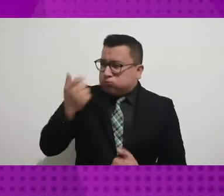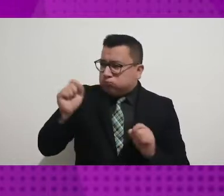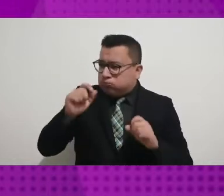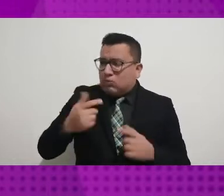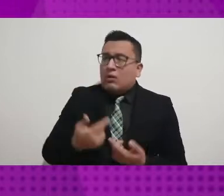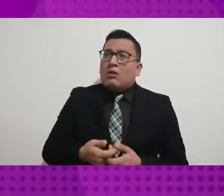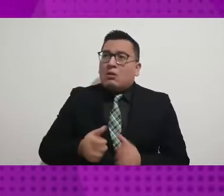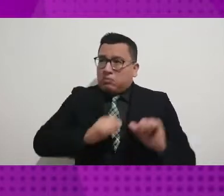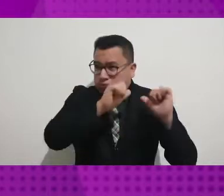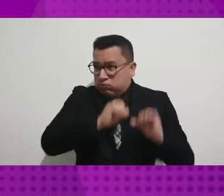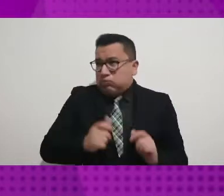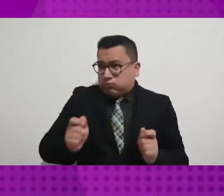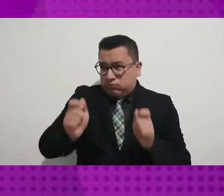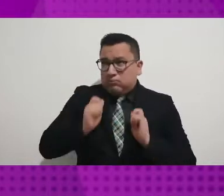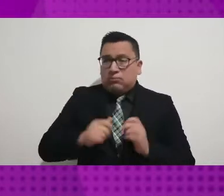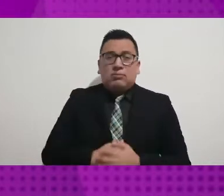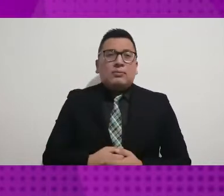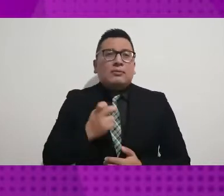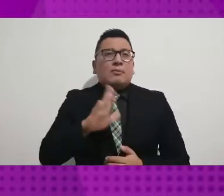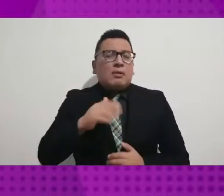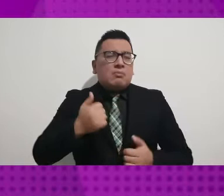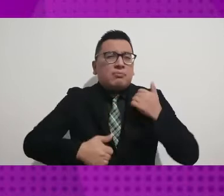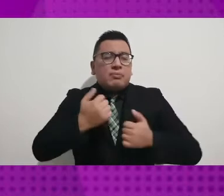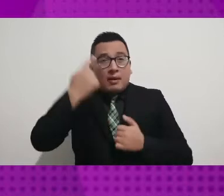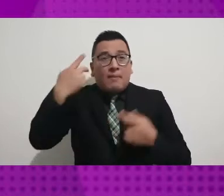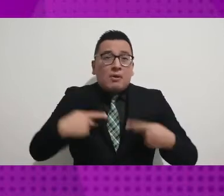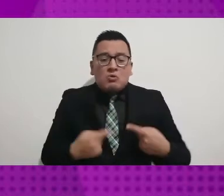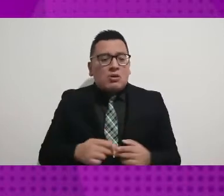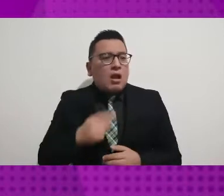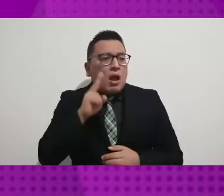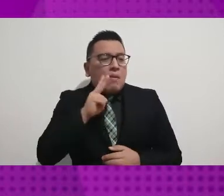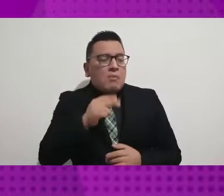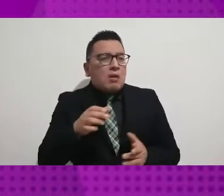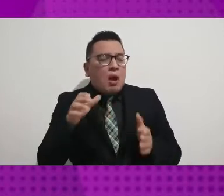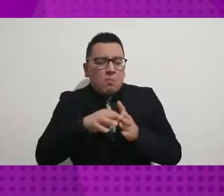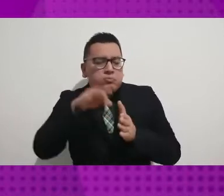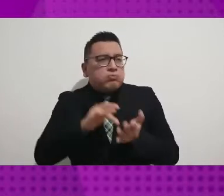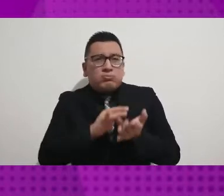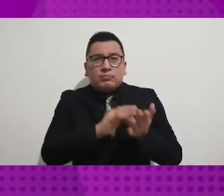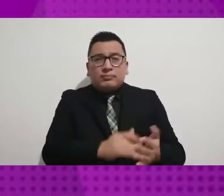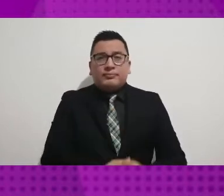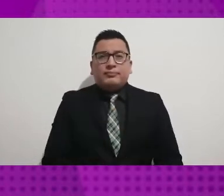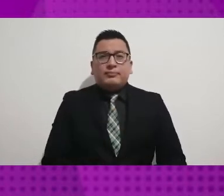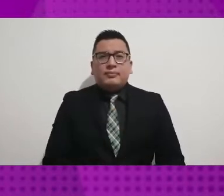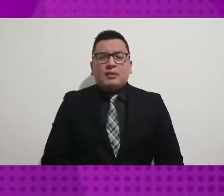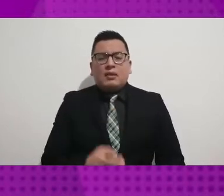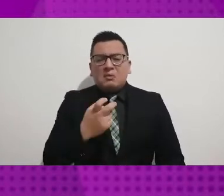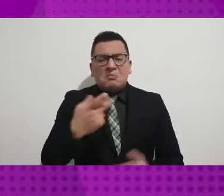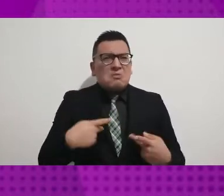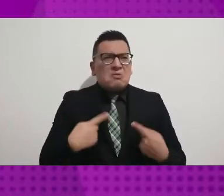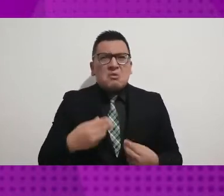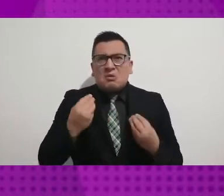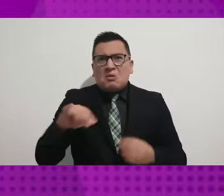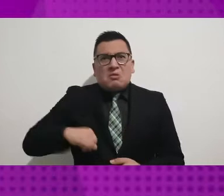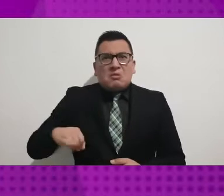puesto de elección popular en los 3 órdenes de gobierno, representando así una alternativa más para el electorado. Aunque esta opción ha